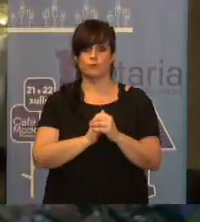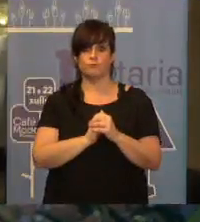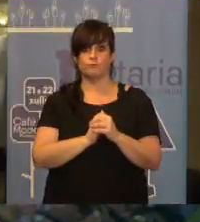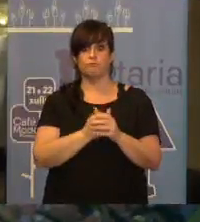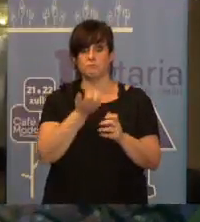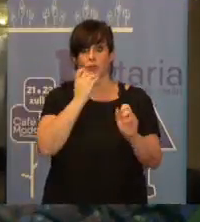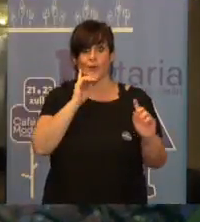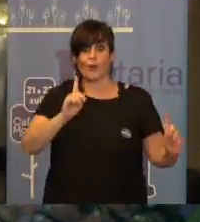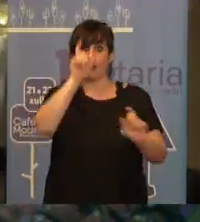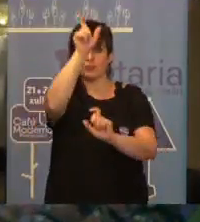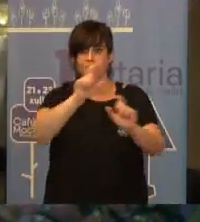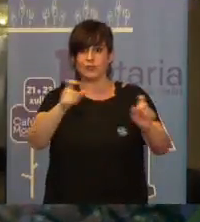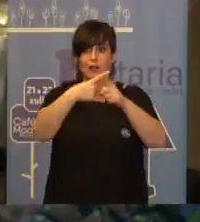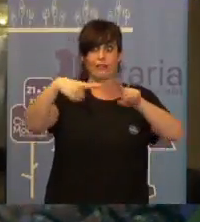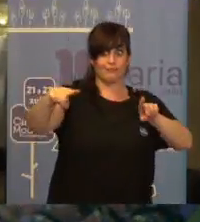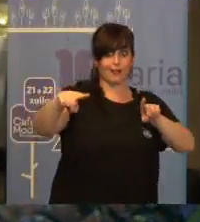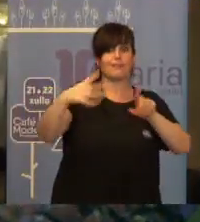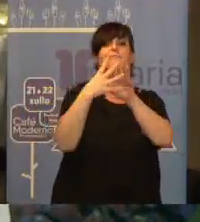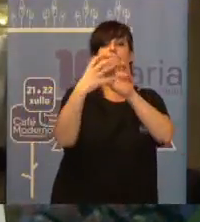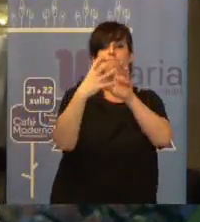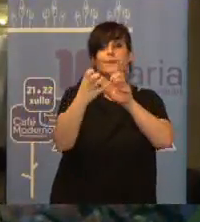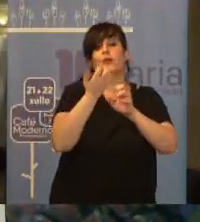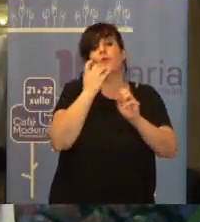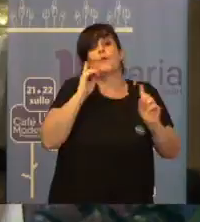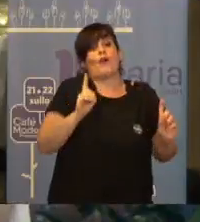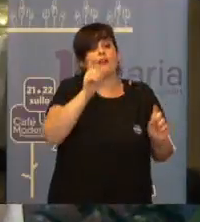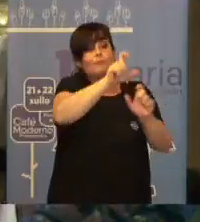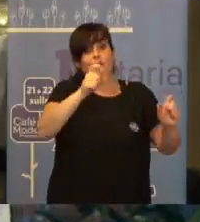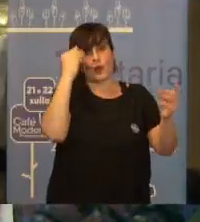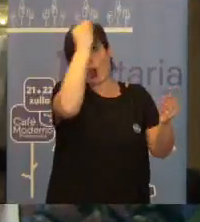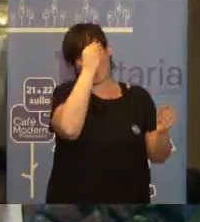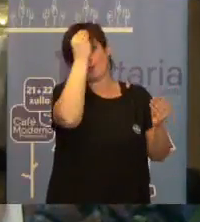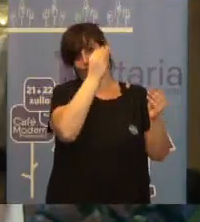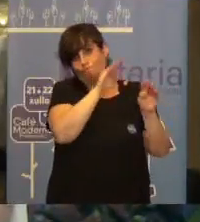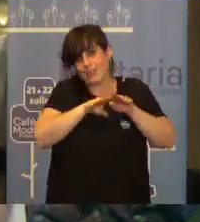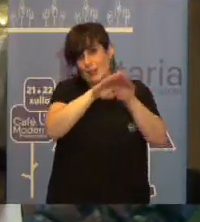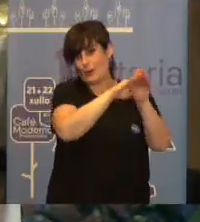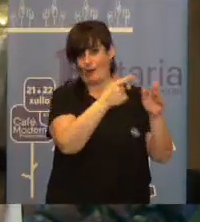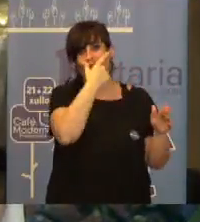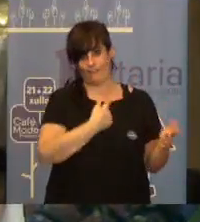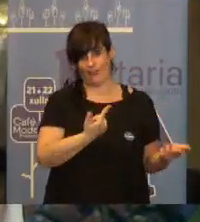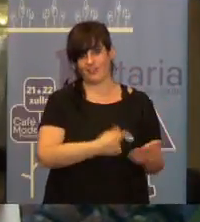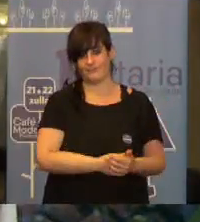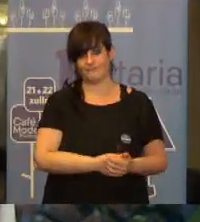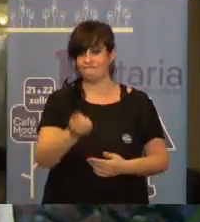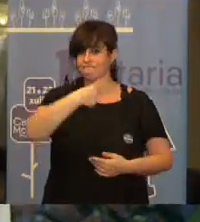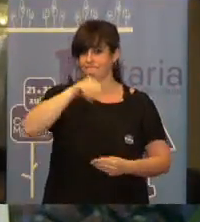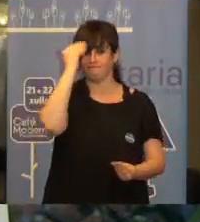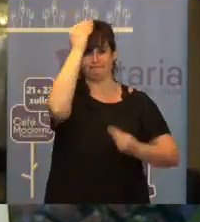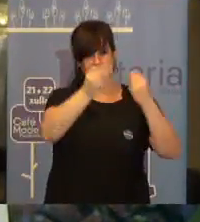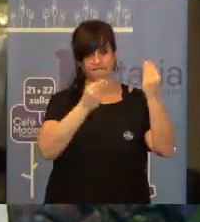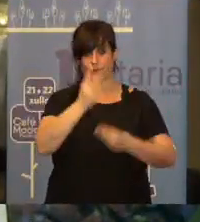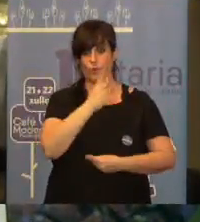con nós, porque cos que son iguais é moi doado facelo. Debemos reflexionar, e para iso estamos hoxe